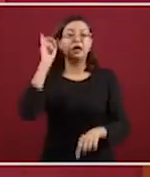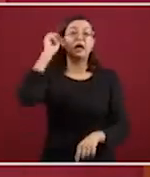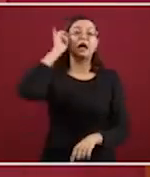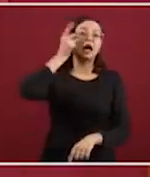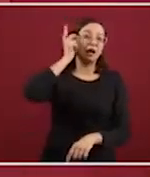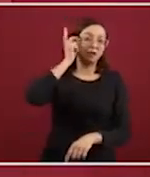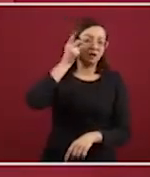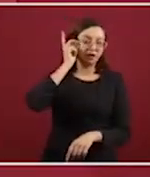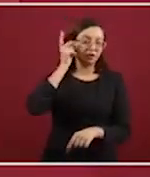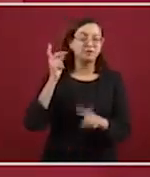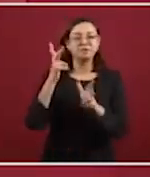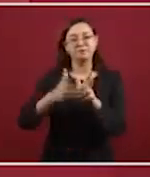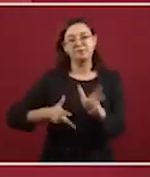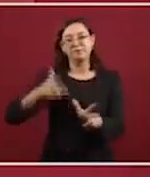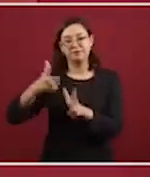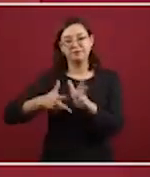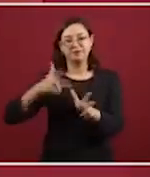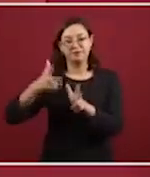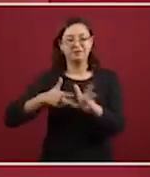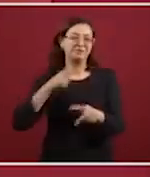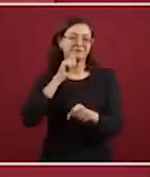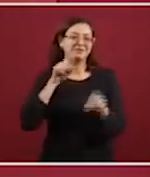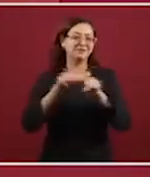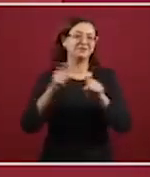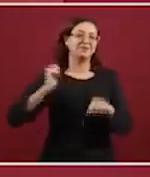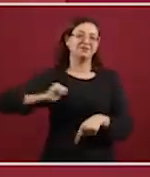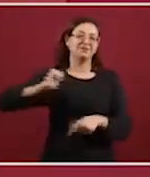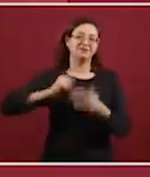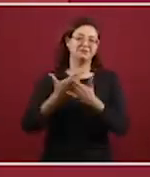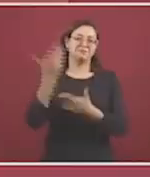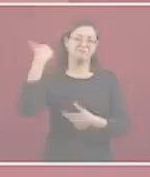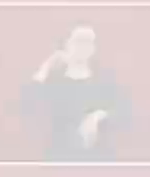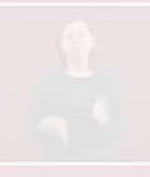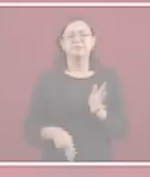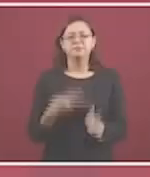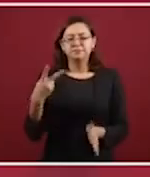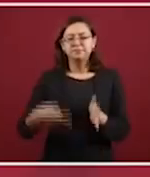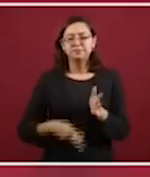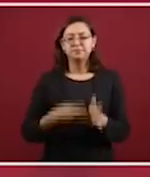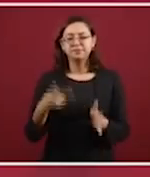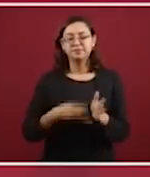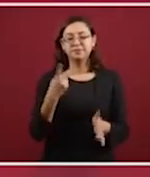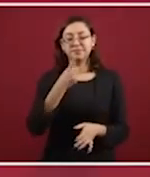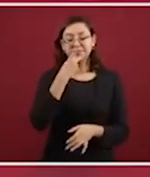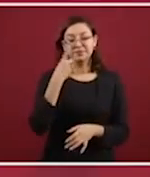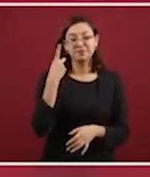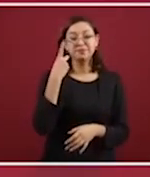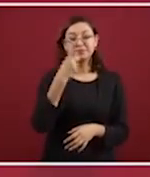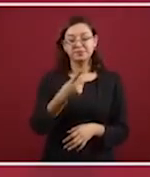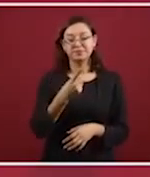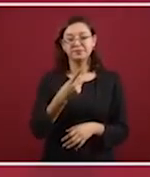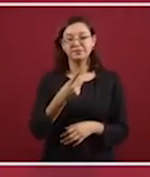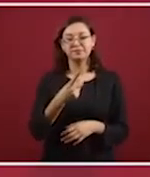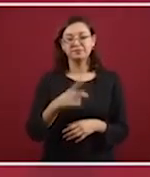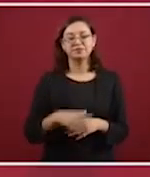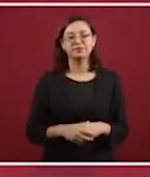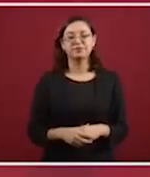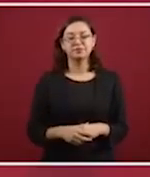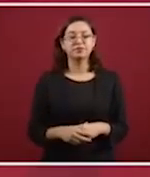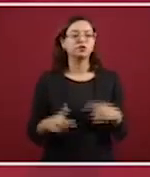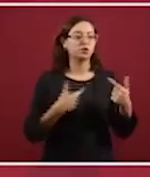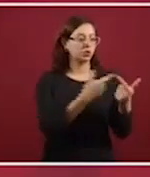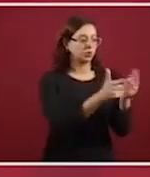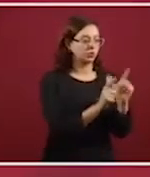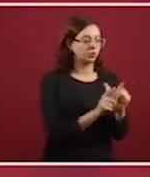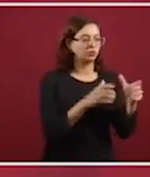hizo la revolución al caballo y en ferrocarril son varios agrupamientos